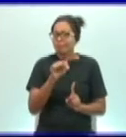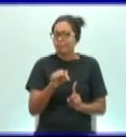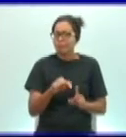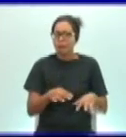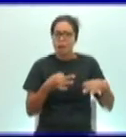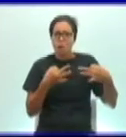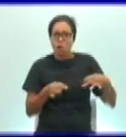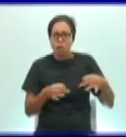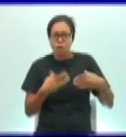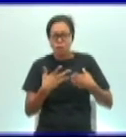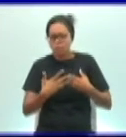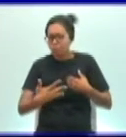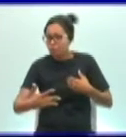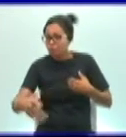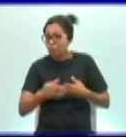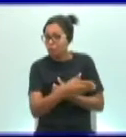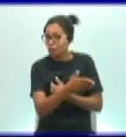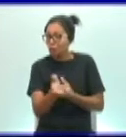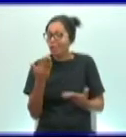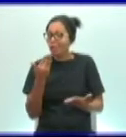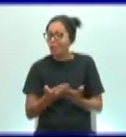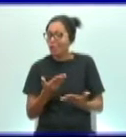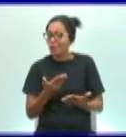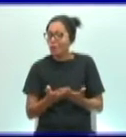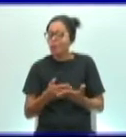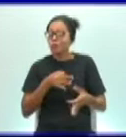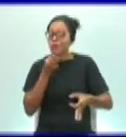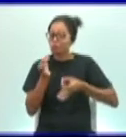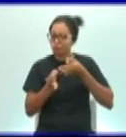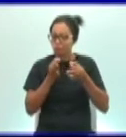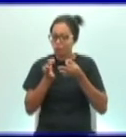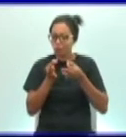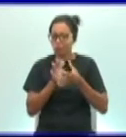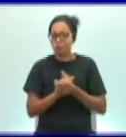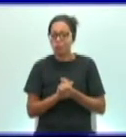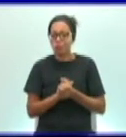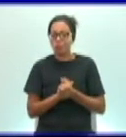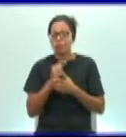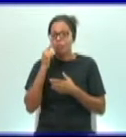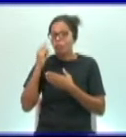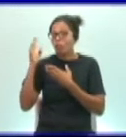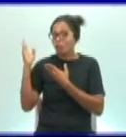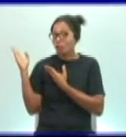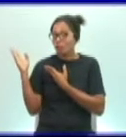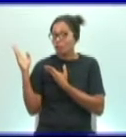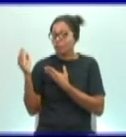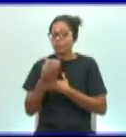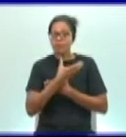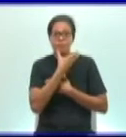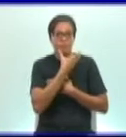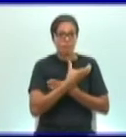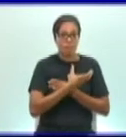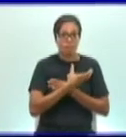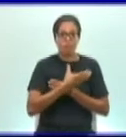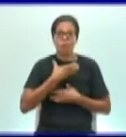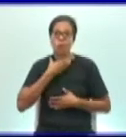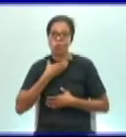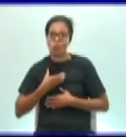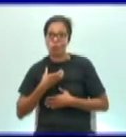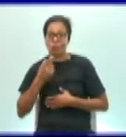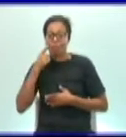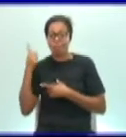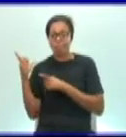les demuestran lo que estamos planteando. Ahí tenemos los dos autores, Fidel Castro y José Antonio Echeverría, y la foto de ellos para